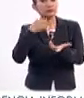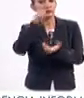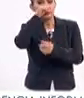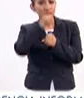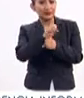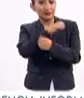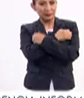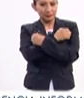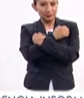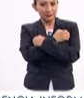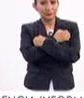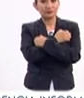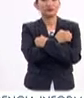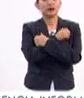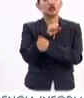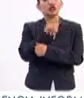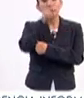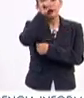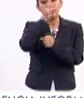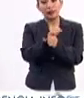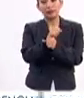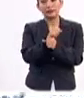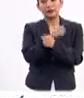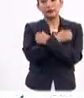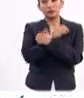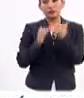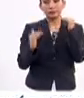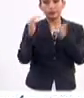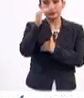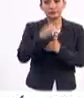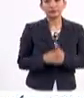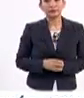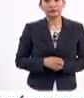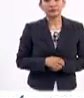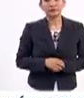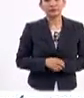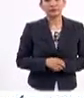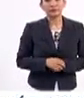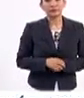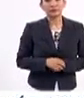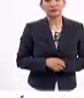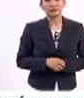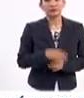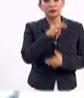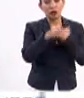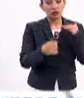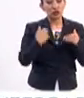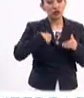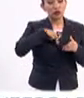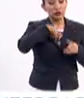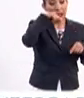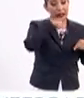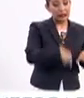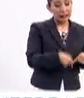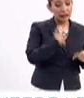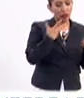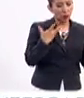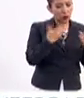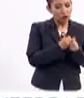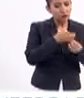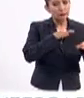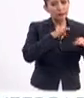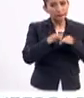Educación, en la Subsecretaría de Educación Superior, que todos desde nuestra trinchera estamos